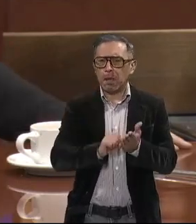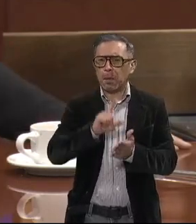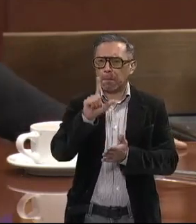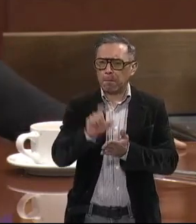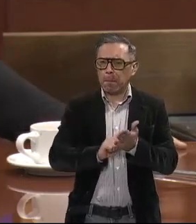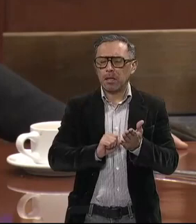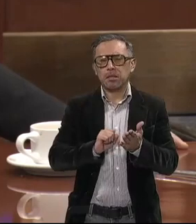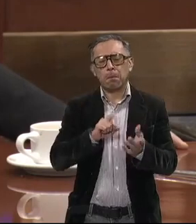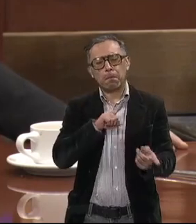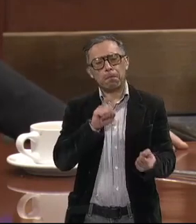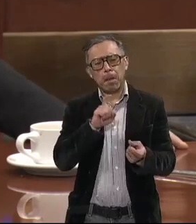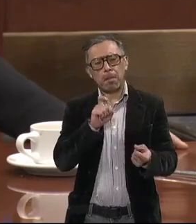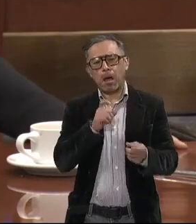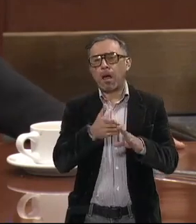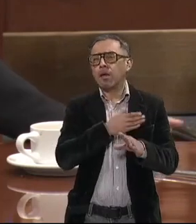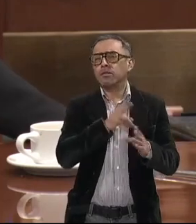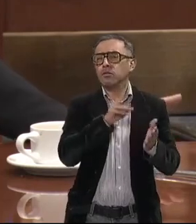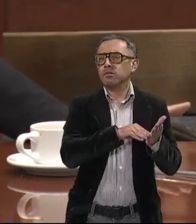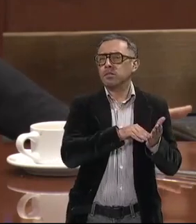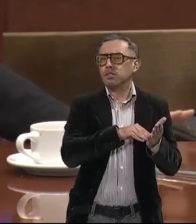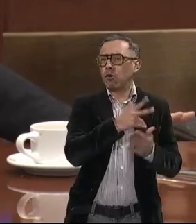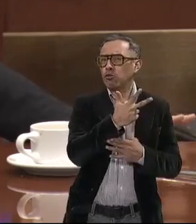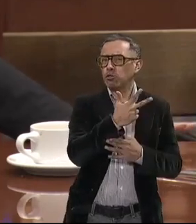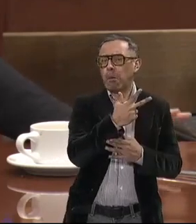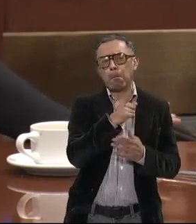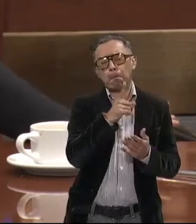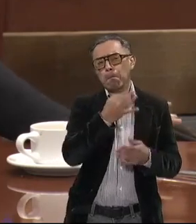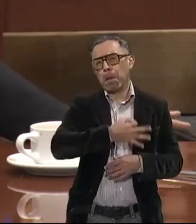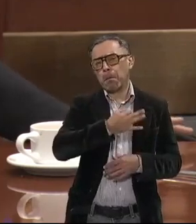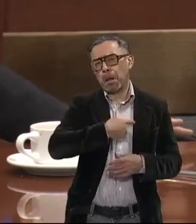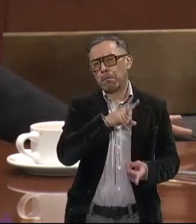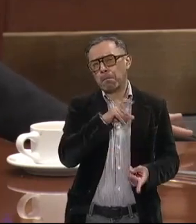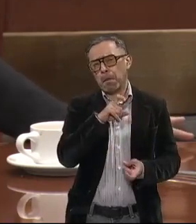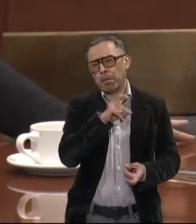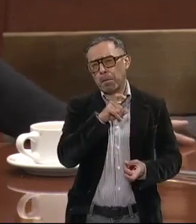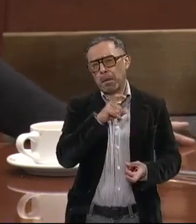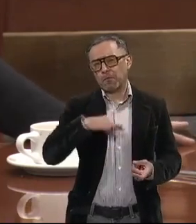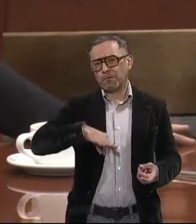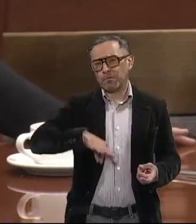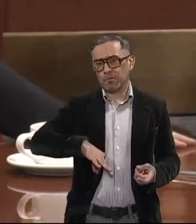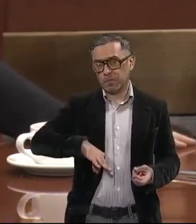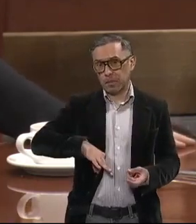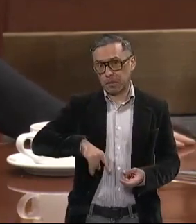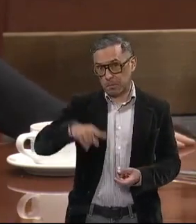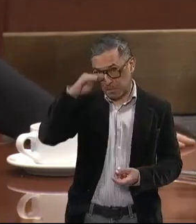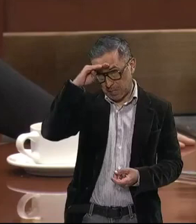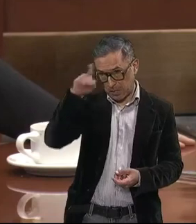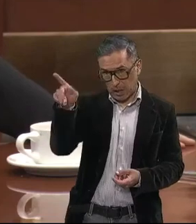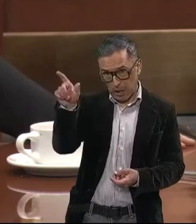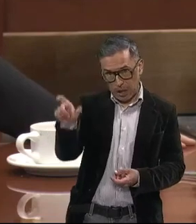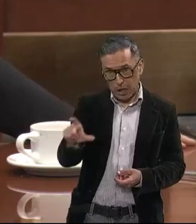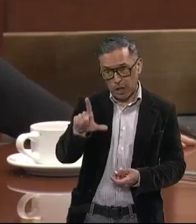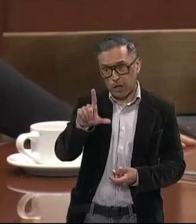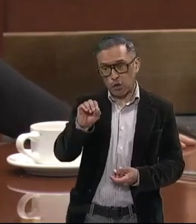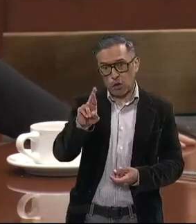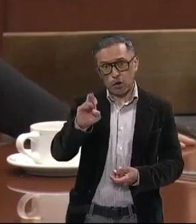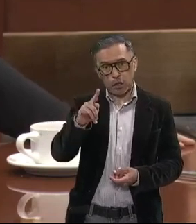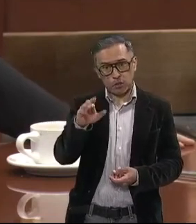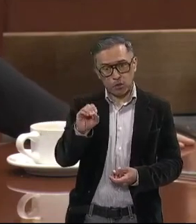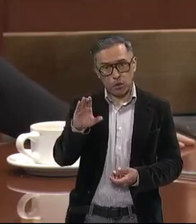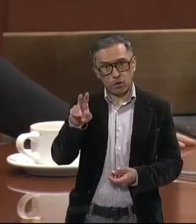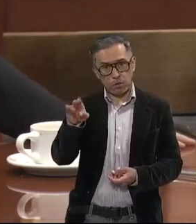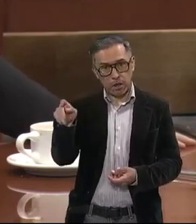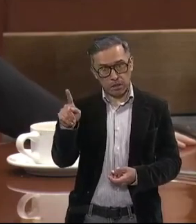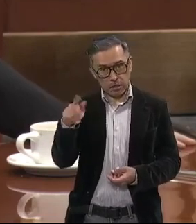el 2008. Y no crean que Lorenzo Córdoba le interesa la democracia. En realidad,